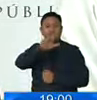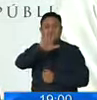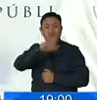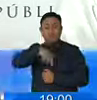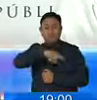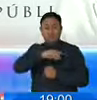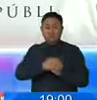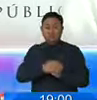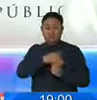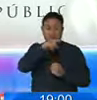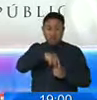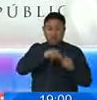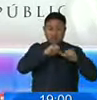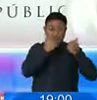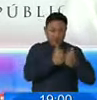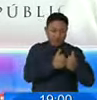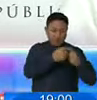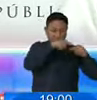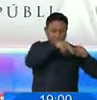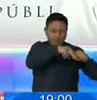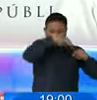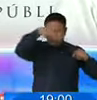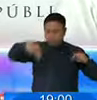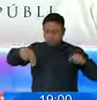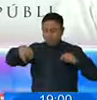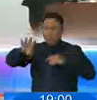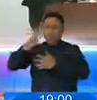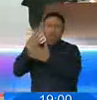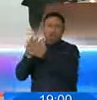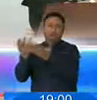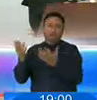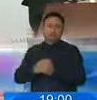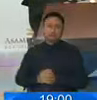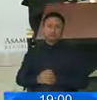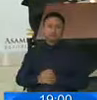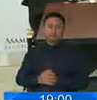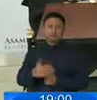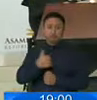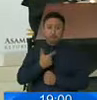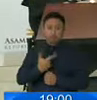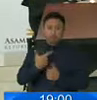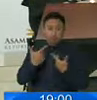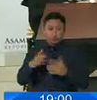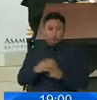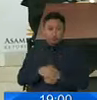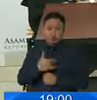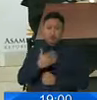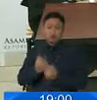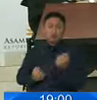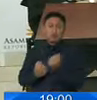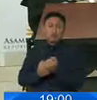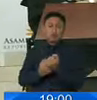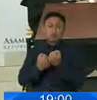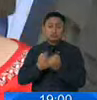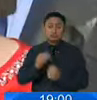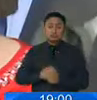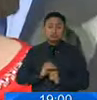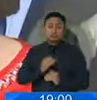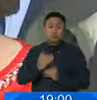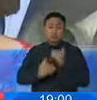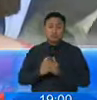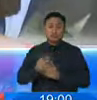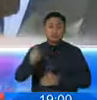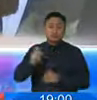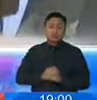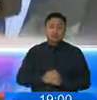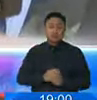van a salir directamente desde la curul hacia la cárcel. Que ellos están dispuestos a dar el aval legal. Si en el proceso se requiere